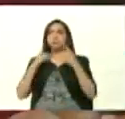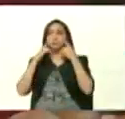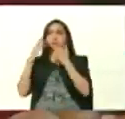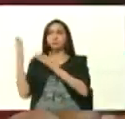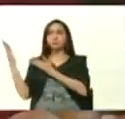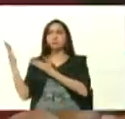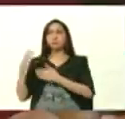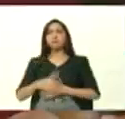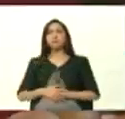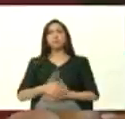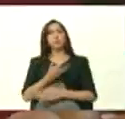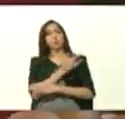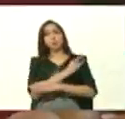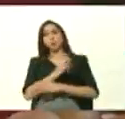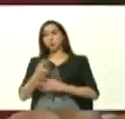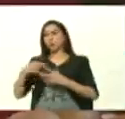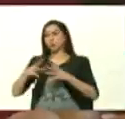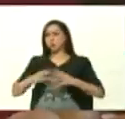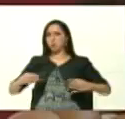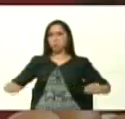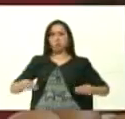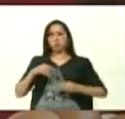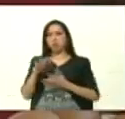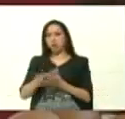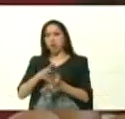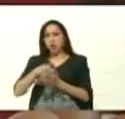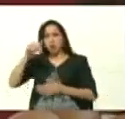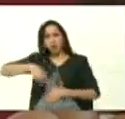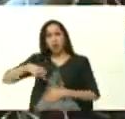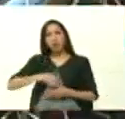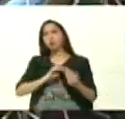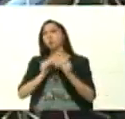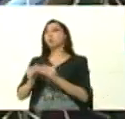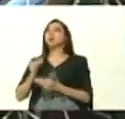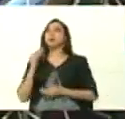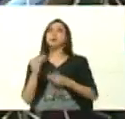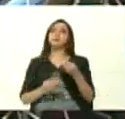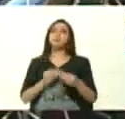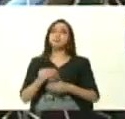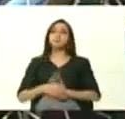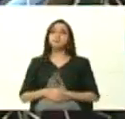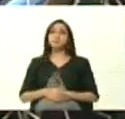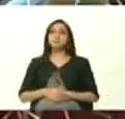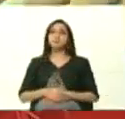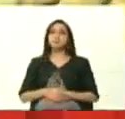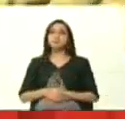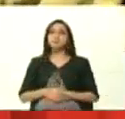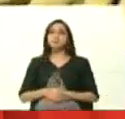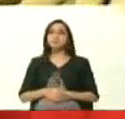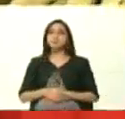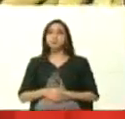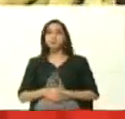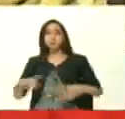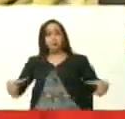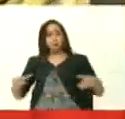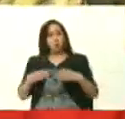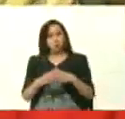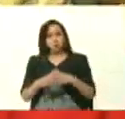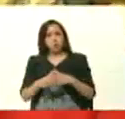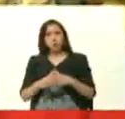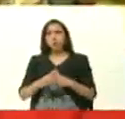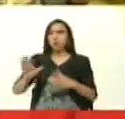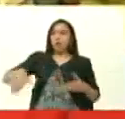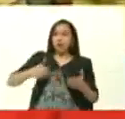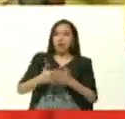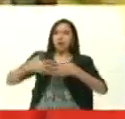con hortalizas, que son producidos también por la comunidad. Aquí vamos desde la unidad productiva más pequeña hasta la